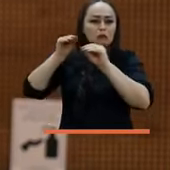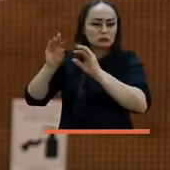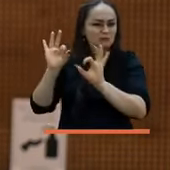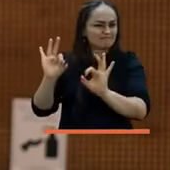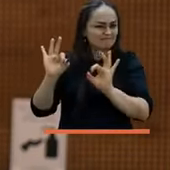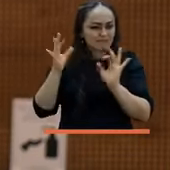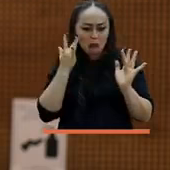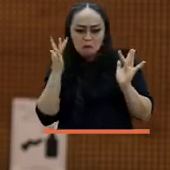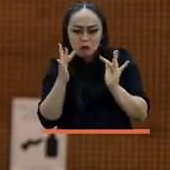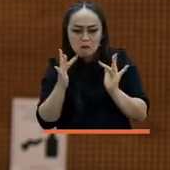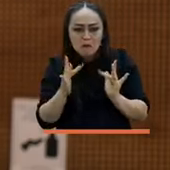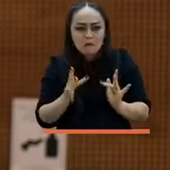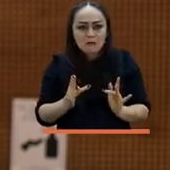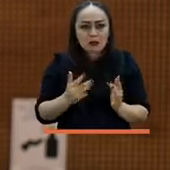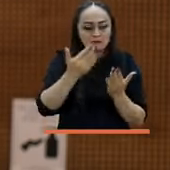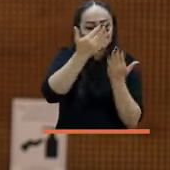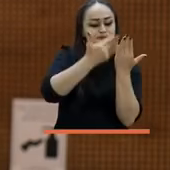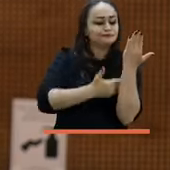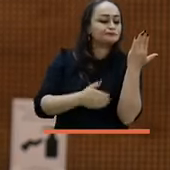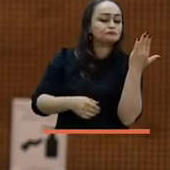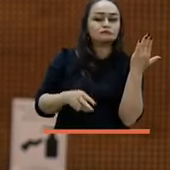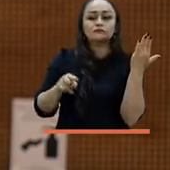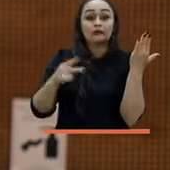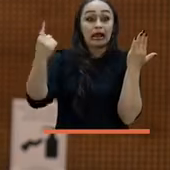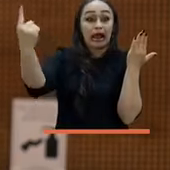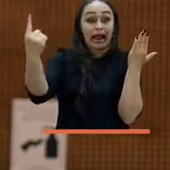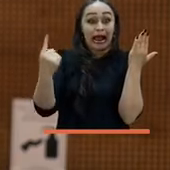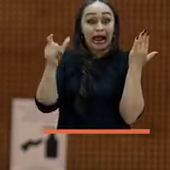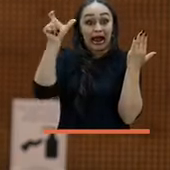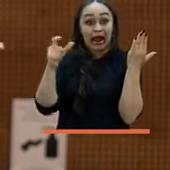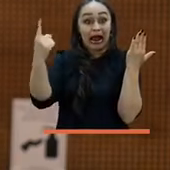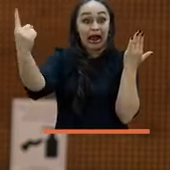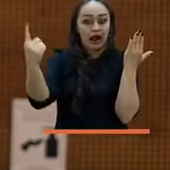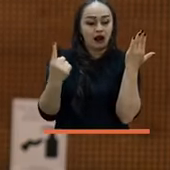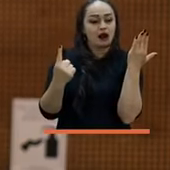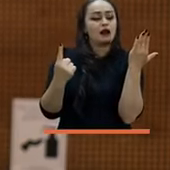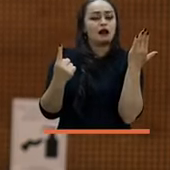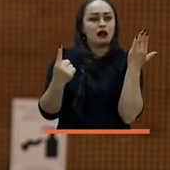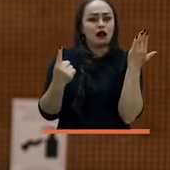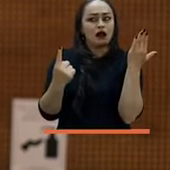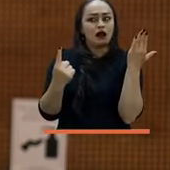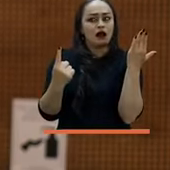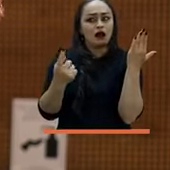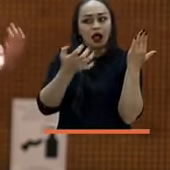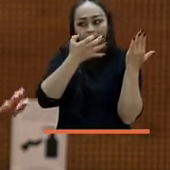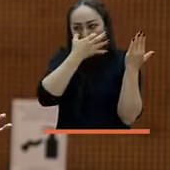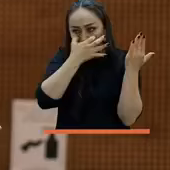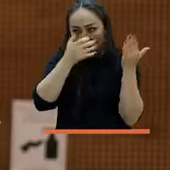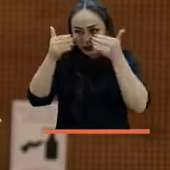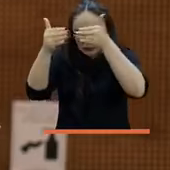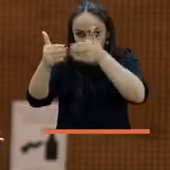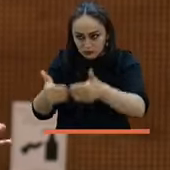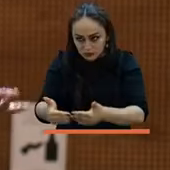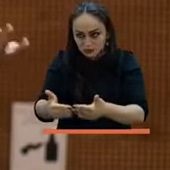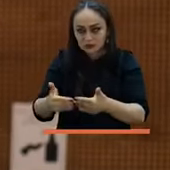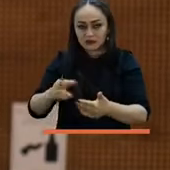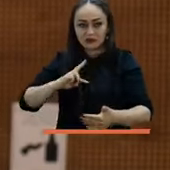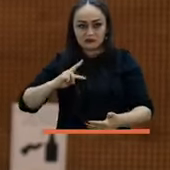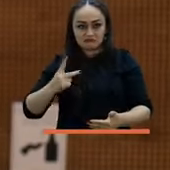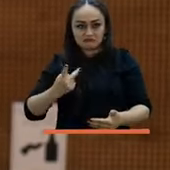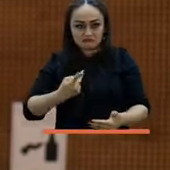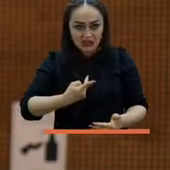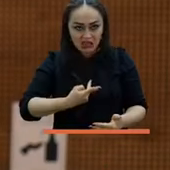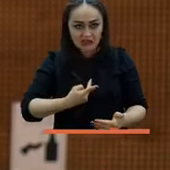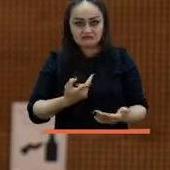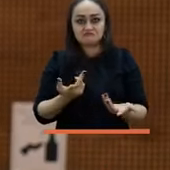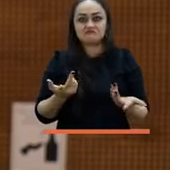perfecto cuando conoce a la persona se da cuenta que tiene discapacidad que es una persona transexual que es una